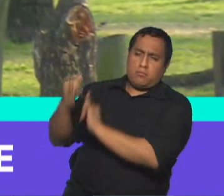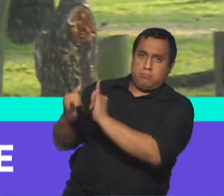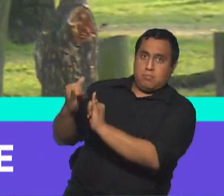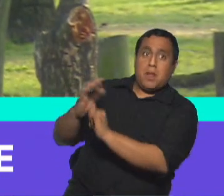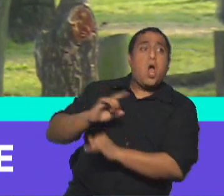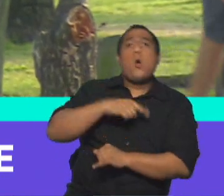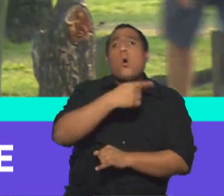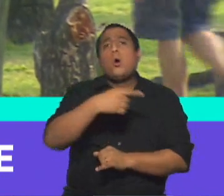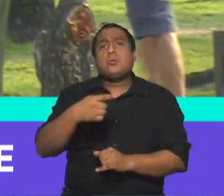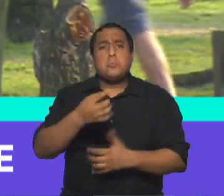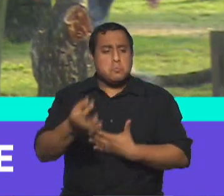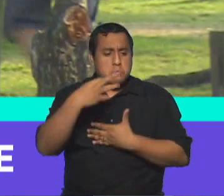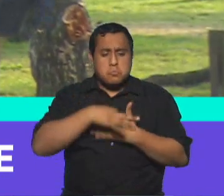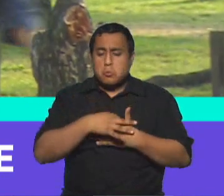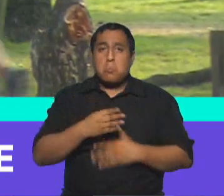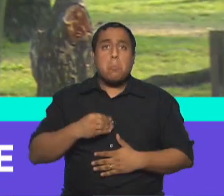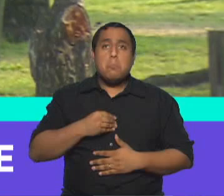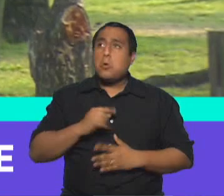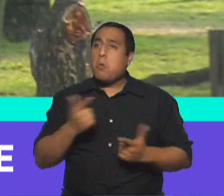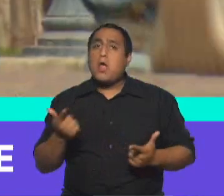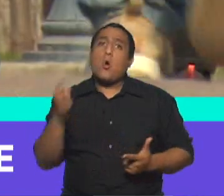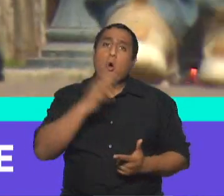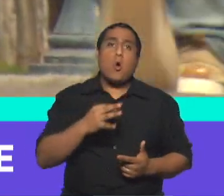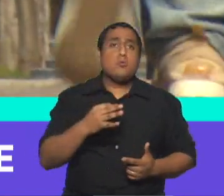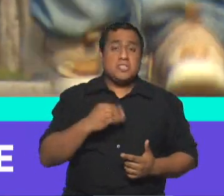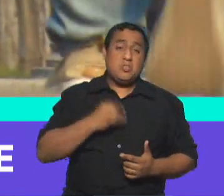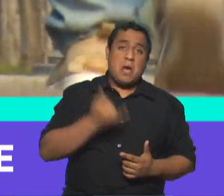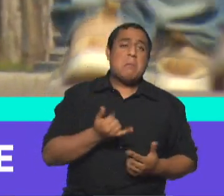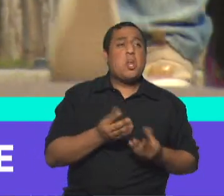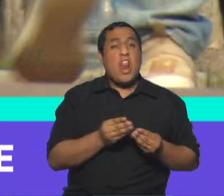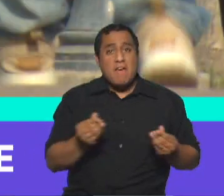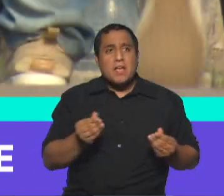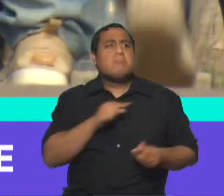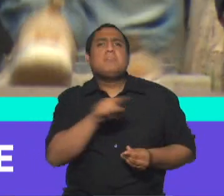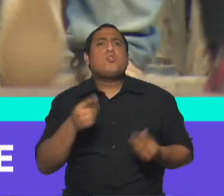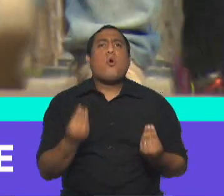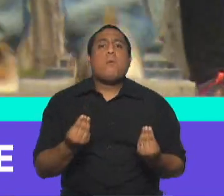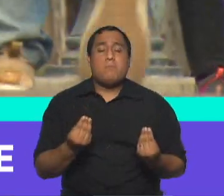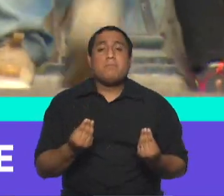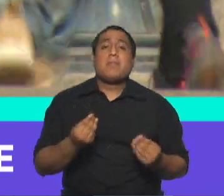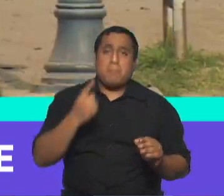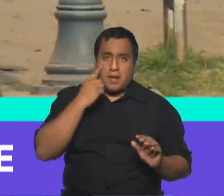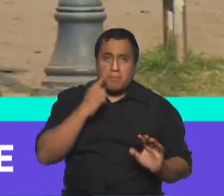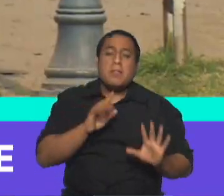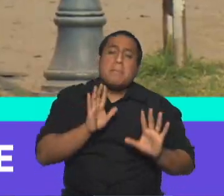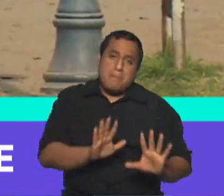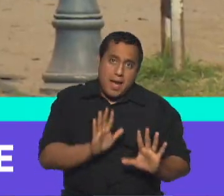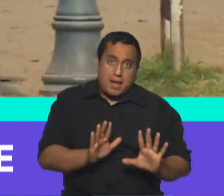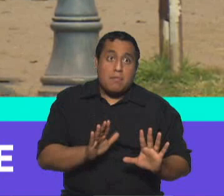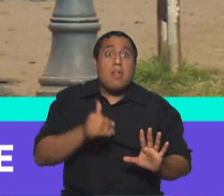del que lo pasó de manera inadvertida o de manera simple. Y lo primero es dejar pasar un tiempo para que tengan el